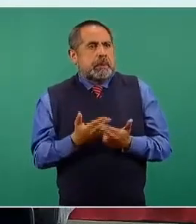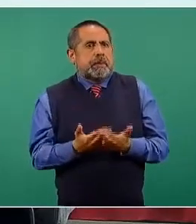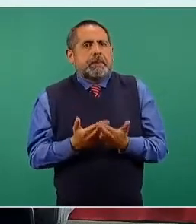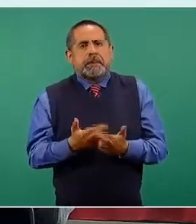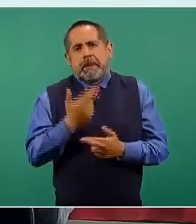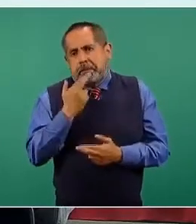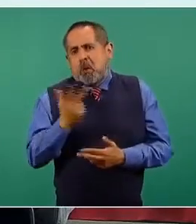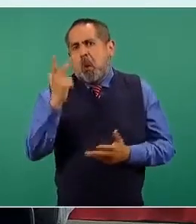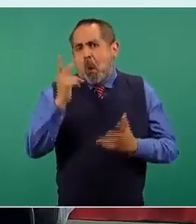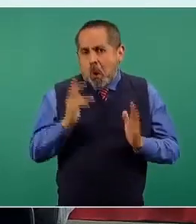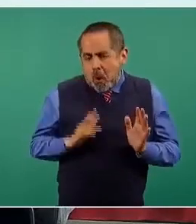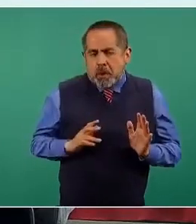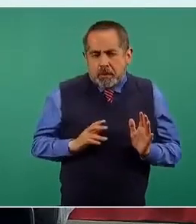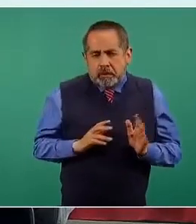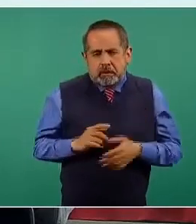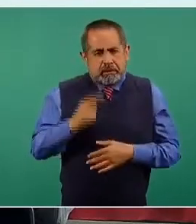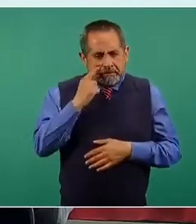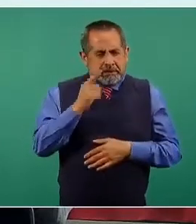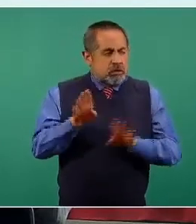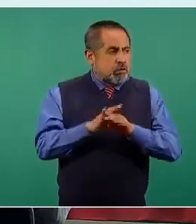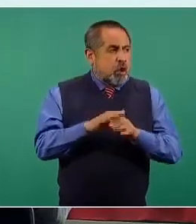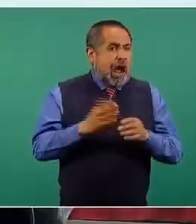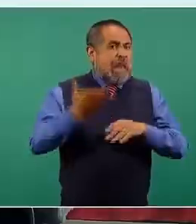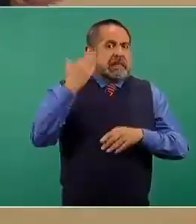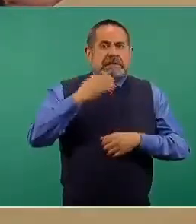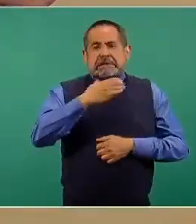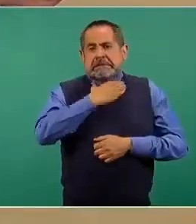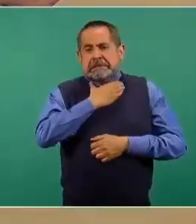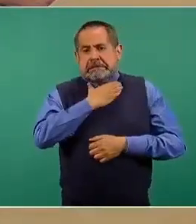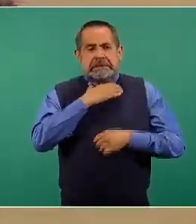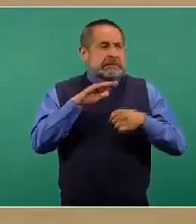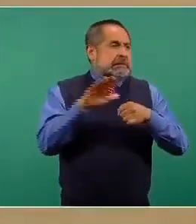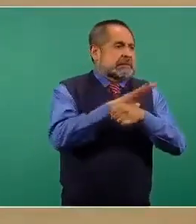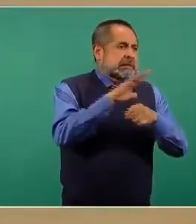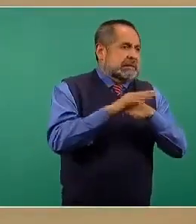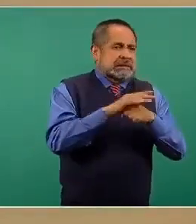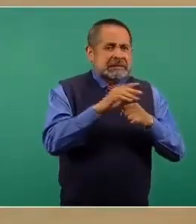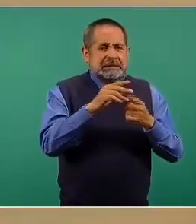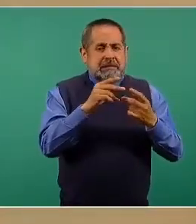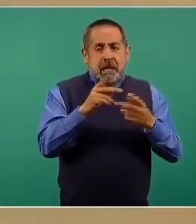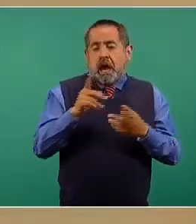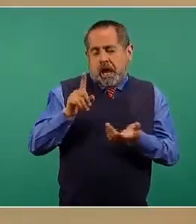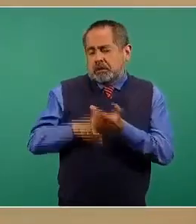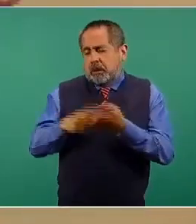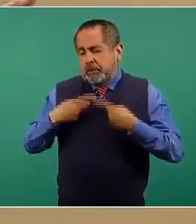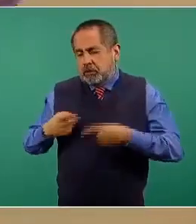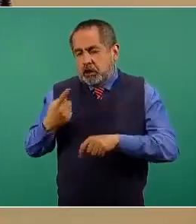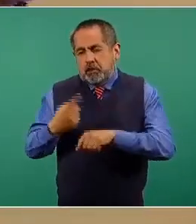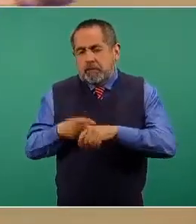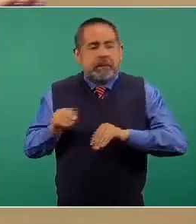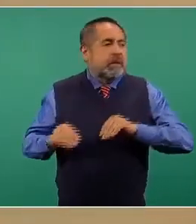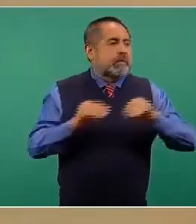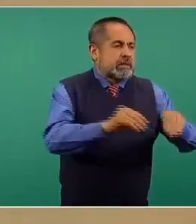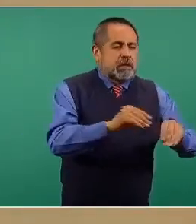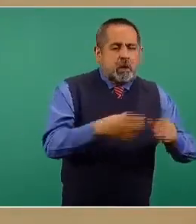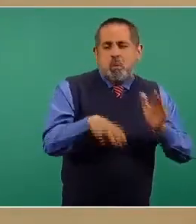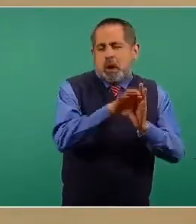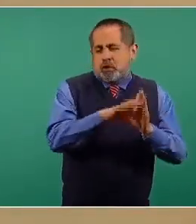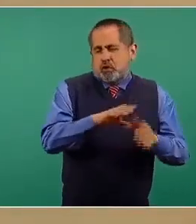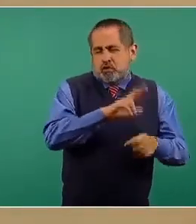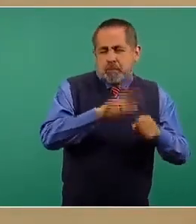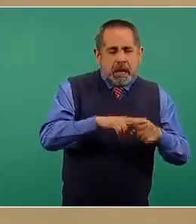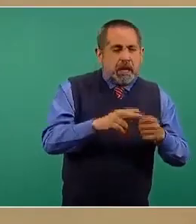decir que tenemos el franco descenso en pacientes hospitalizados en camas generales y